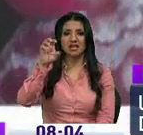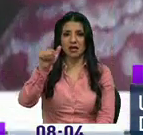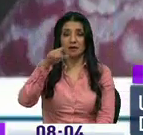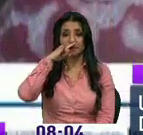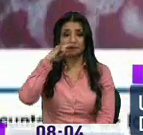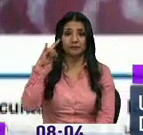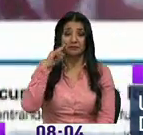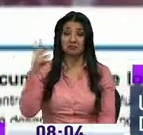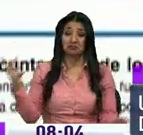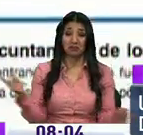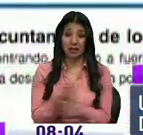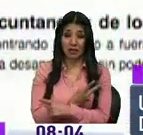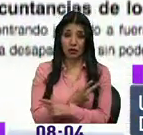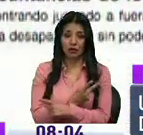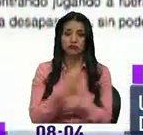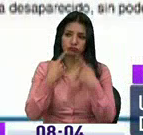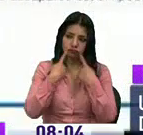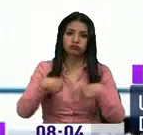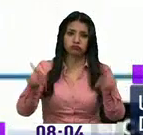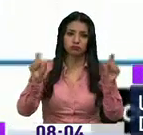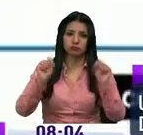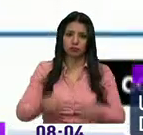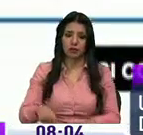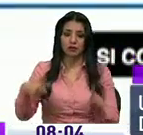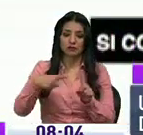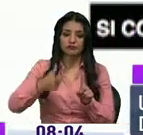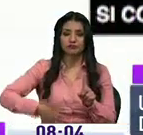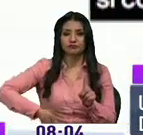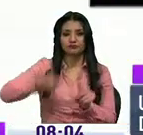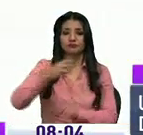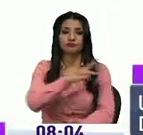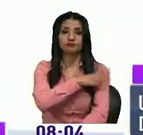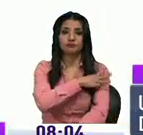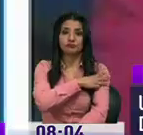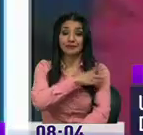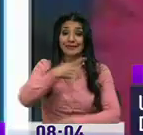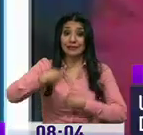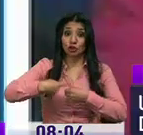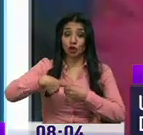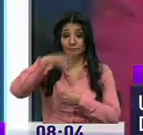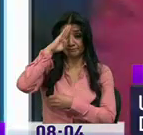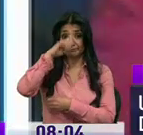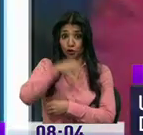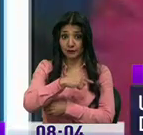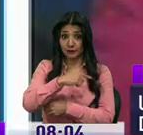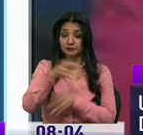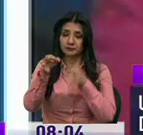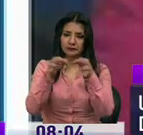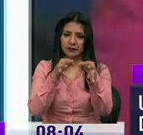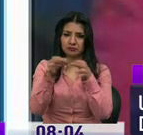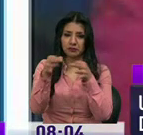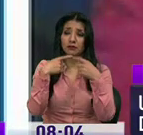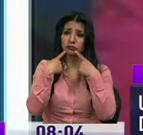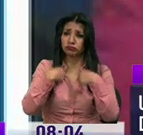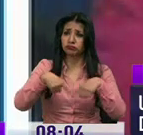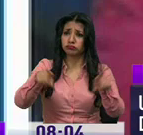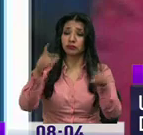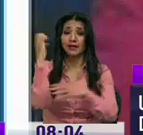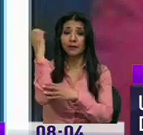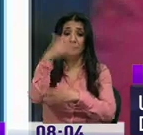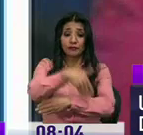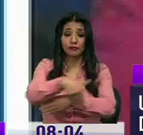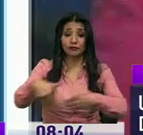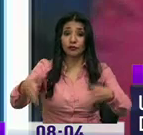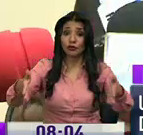en situación de riesgo. El general Víctor Arauz, comandante del Distrito Metropolitano de Quito, indicó que la alerta alcanzó a los